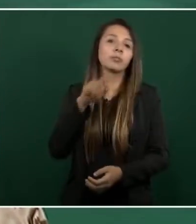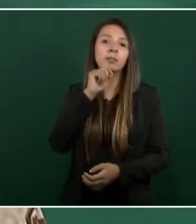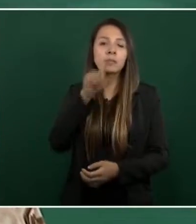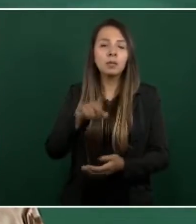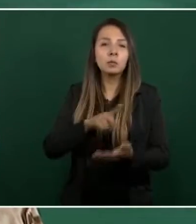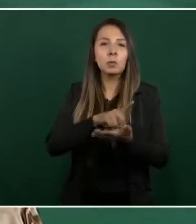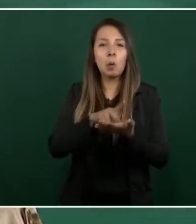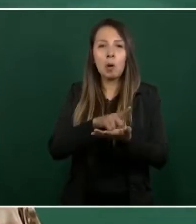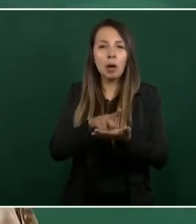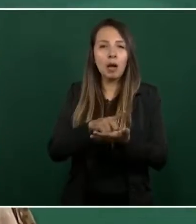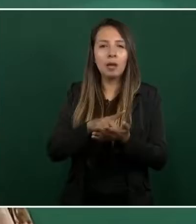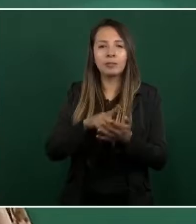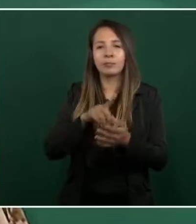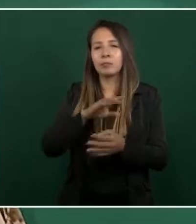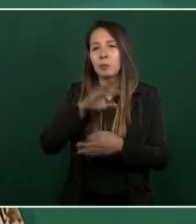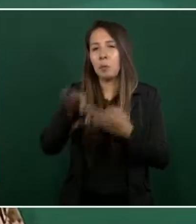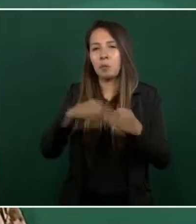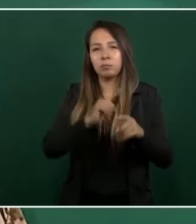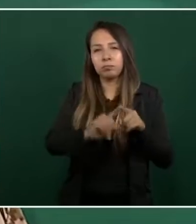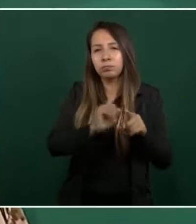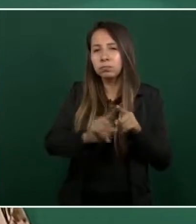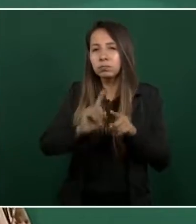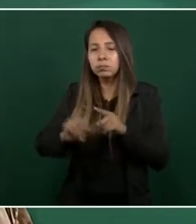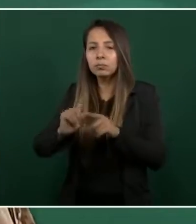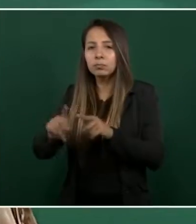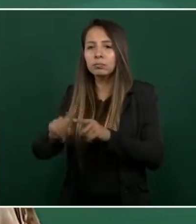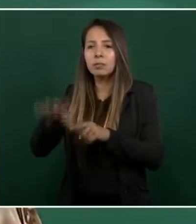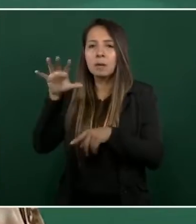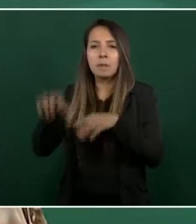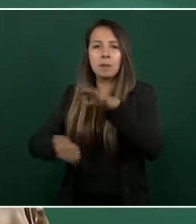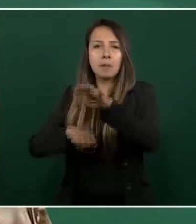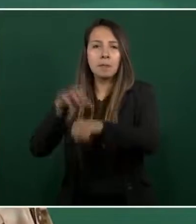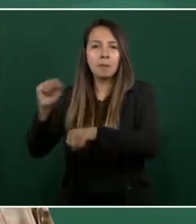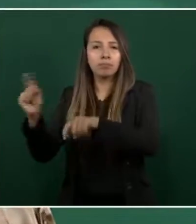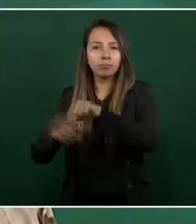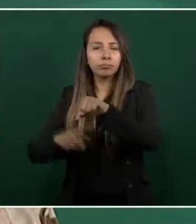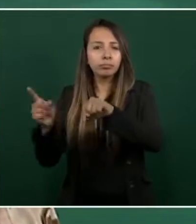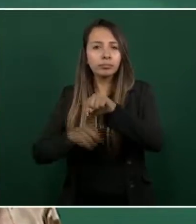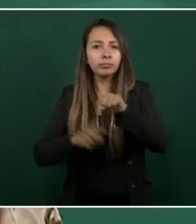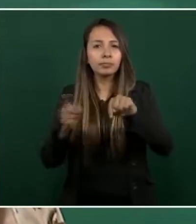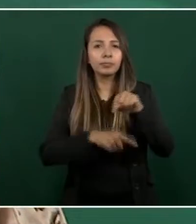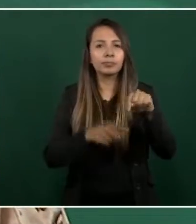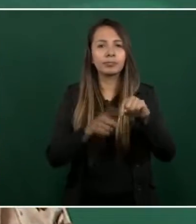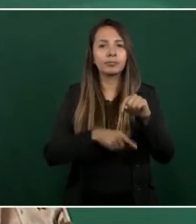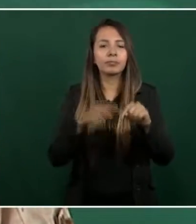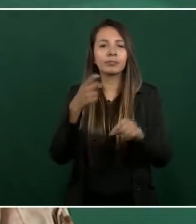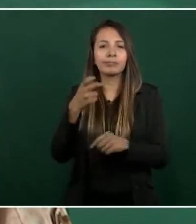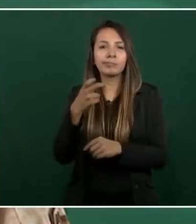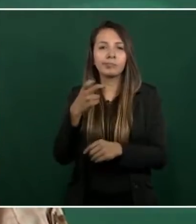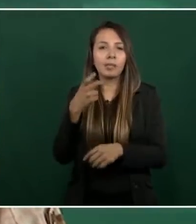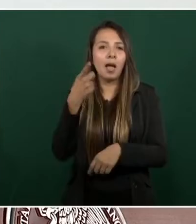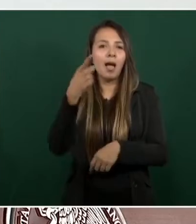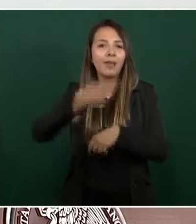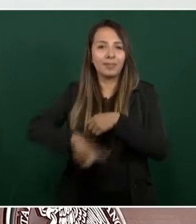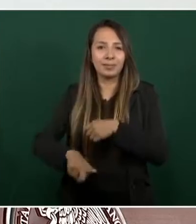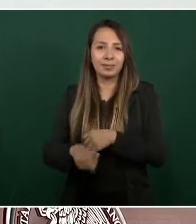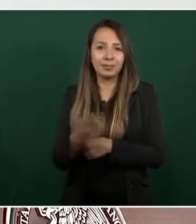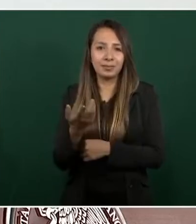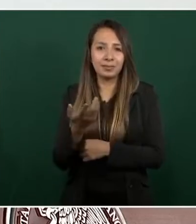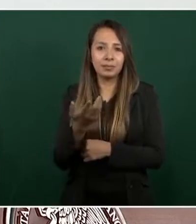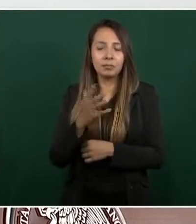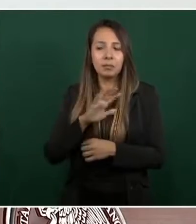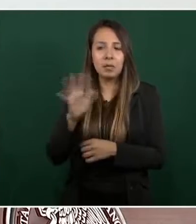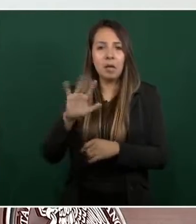que se han asegurado y los medios que utiliza la delincuencia organizada, pues es una afectación que es importante que